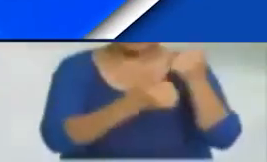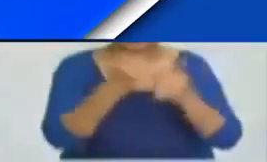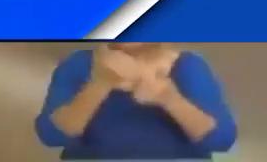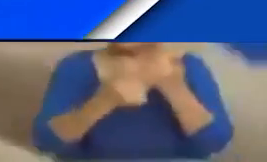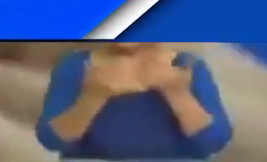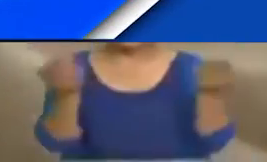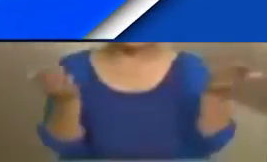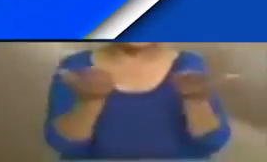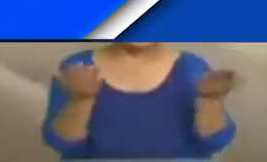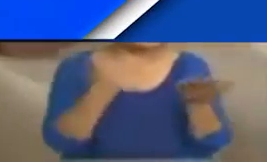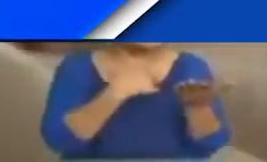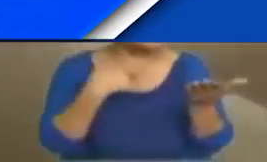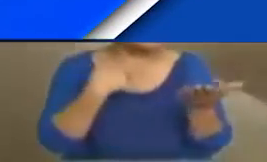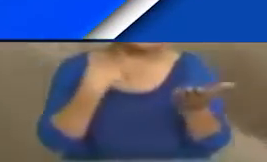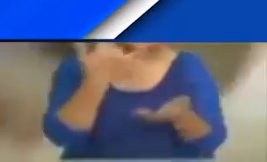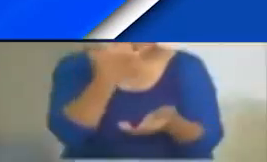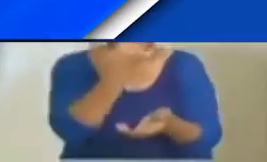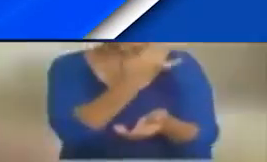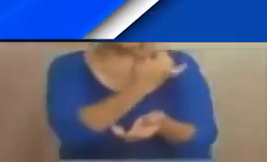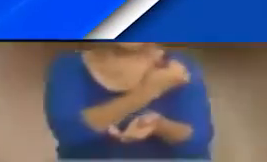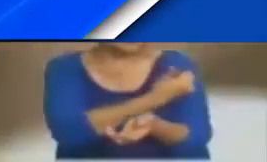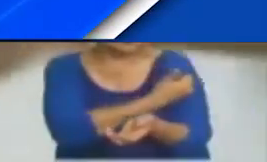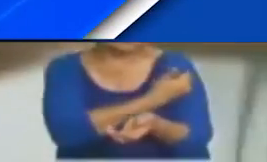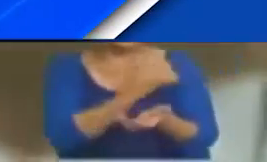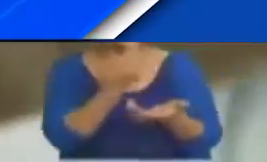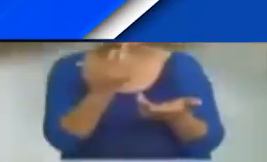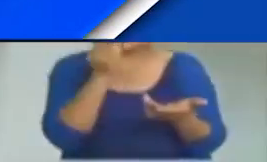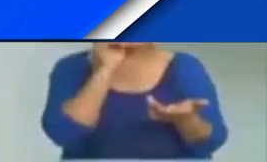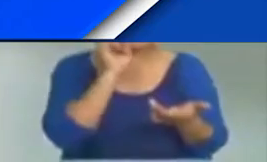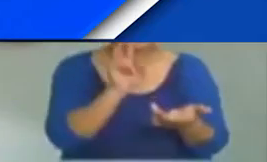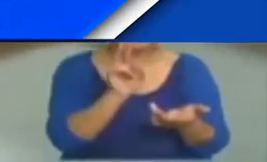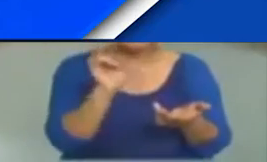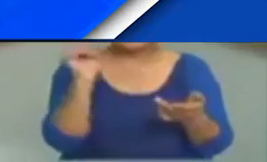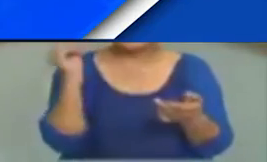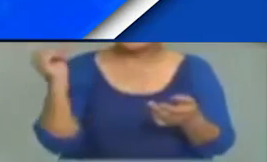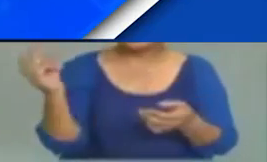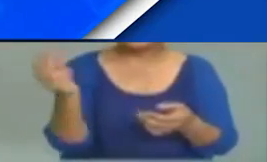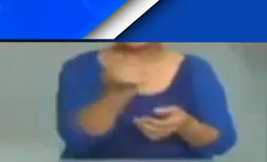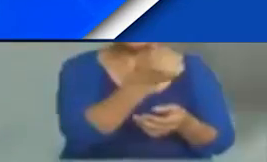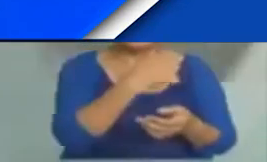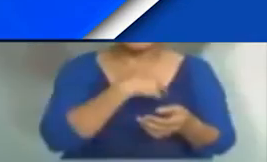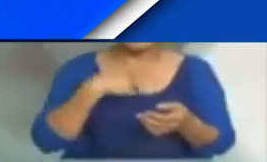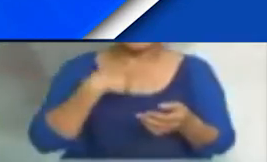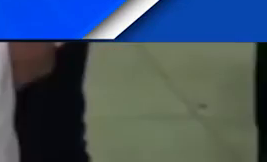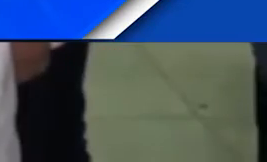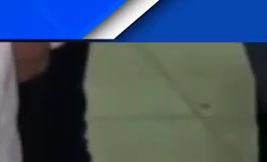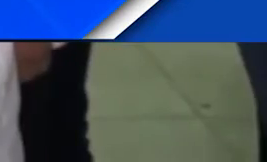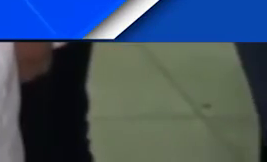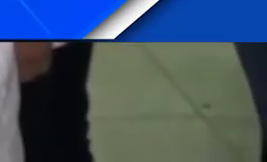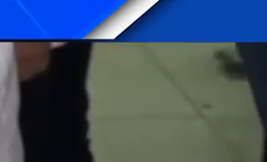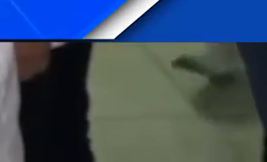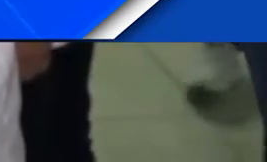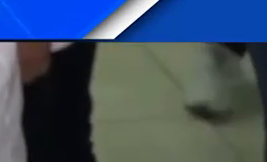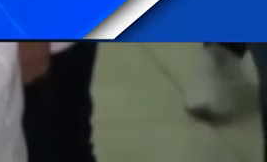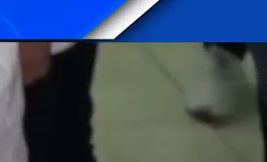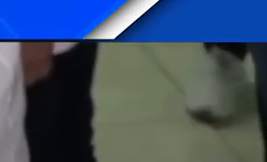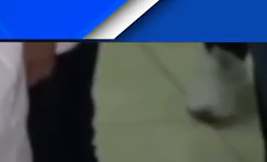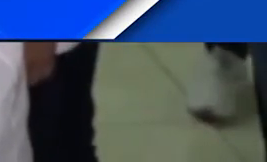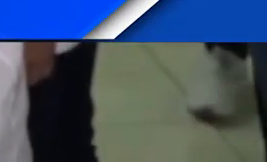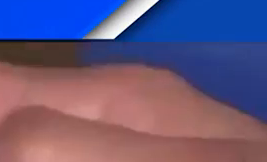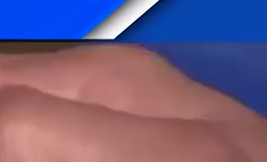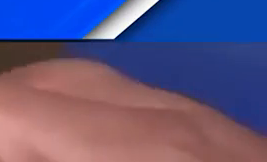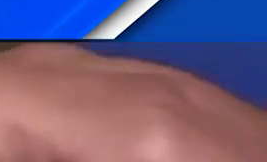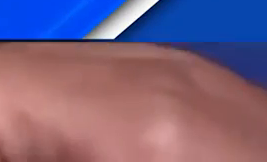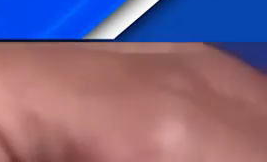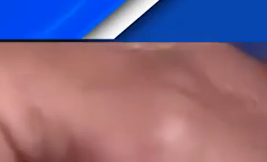Las autoridades de Nicaragua ya han actualizado datos sobre el proceso de vacunación en Nicaragua, donde aseguran que se han alcanzado